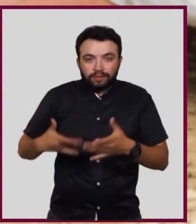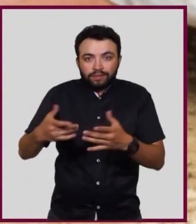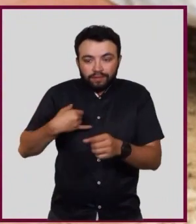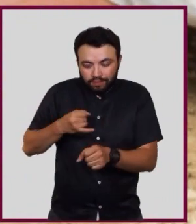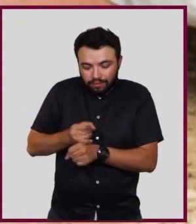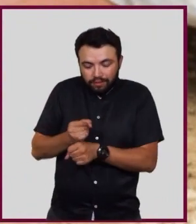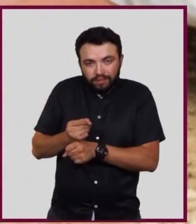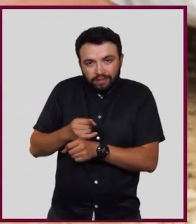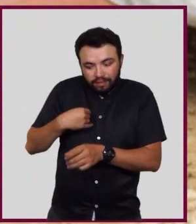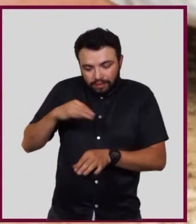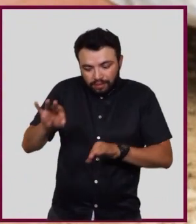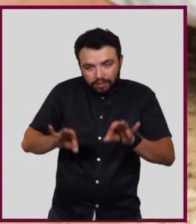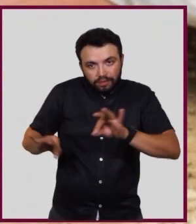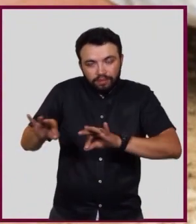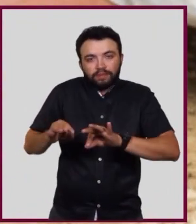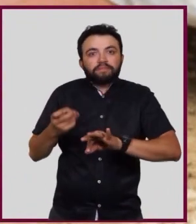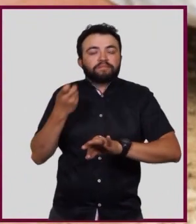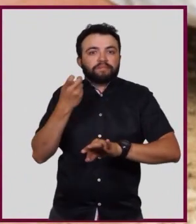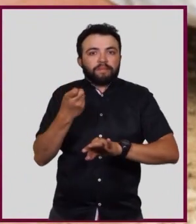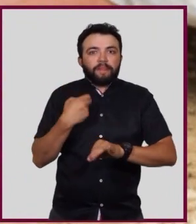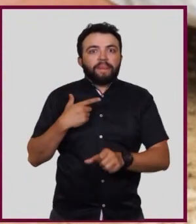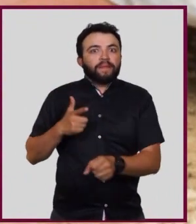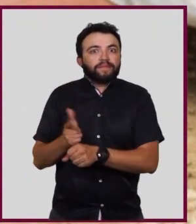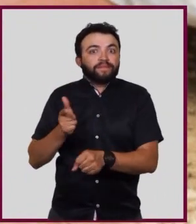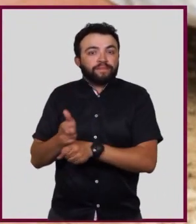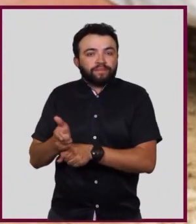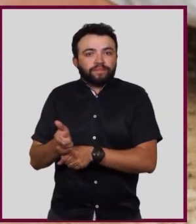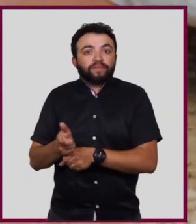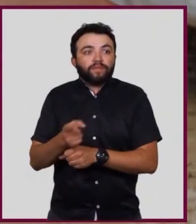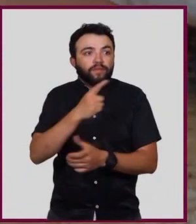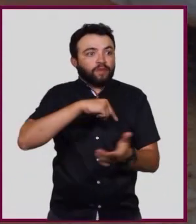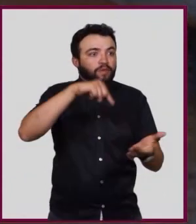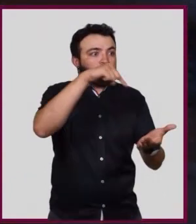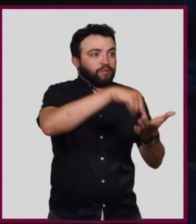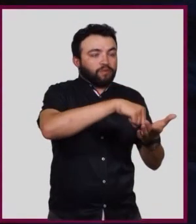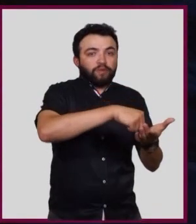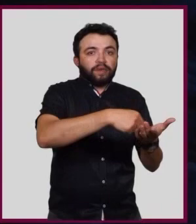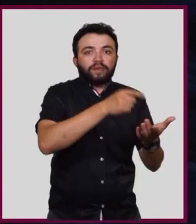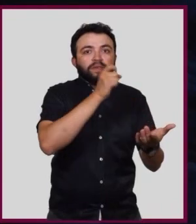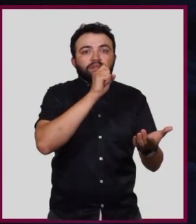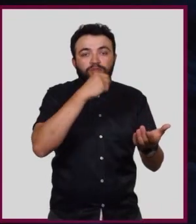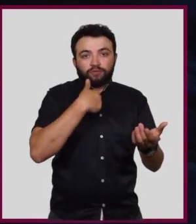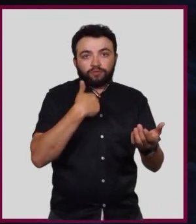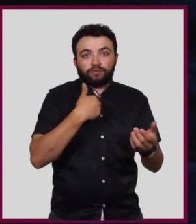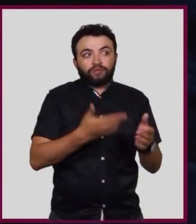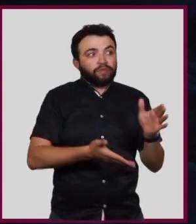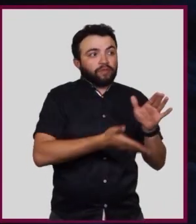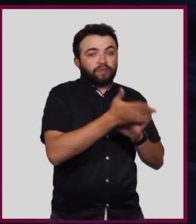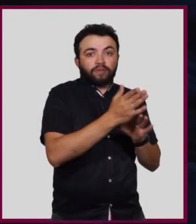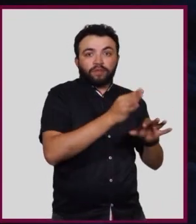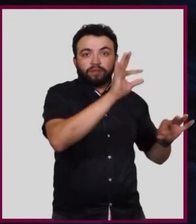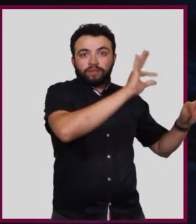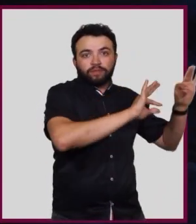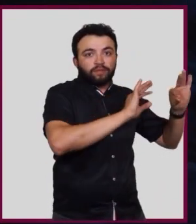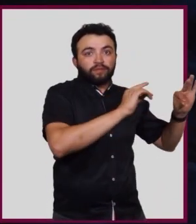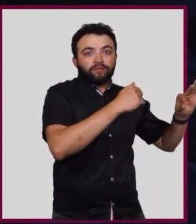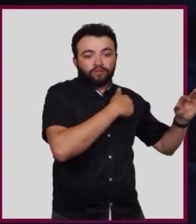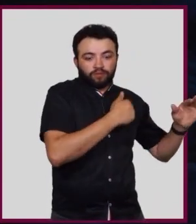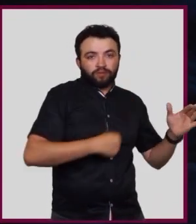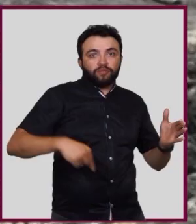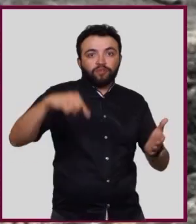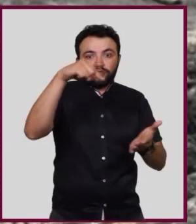laboratorio. Y en el caso de los sitios arqueológicos, pues ese es el laboratorio humano, es el